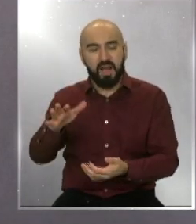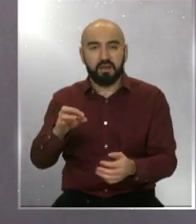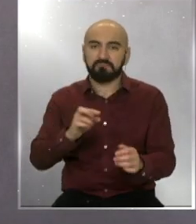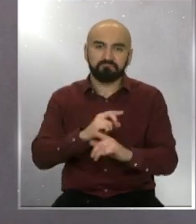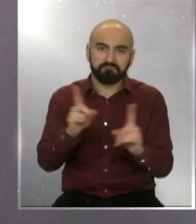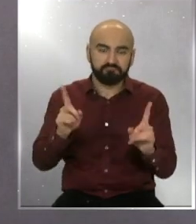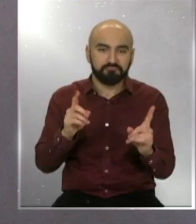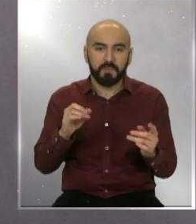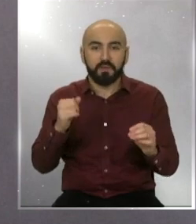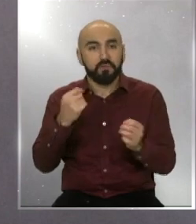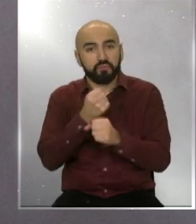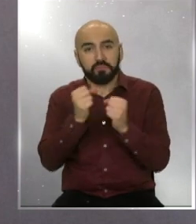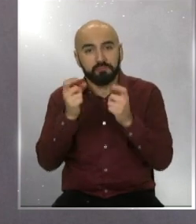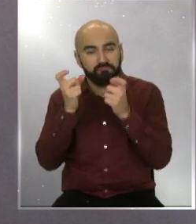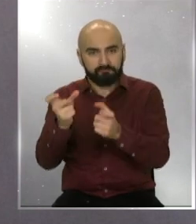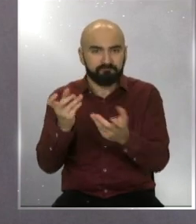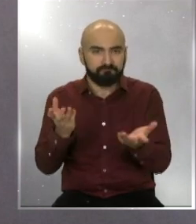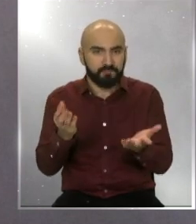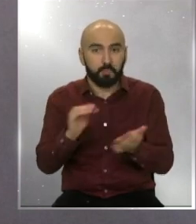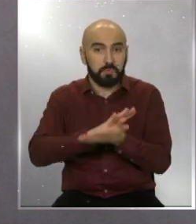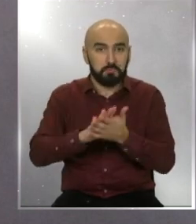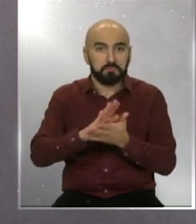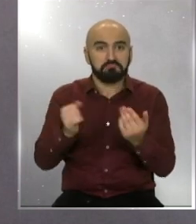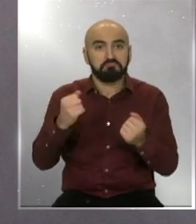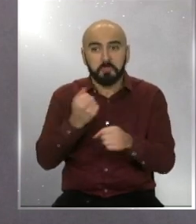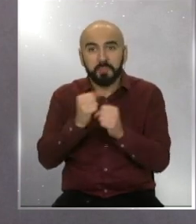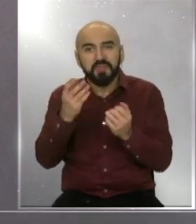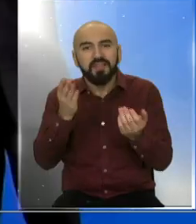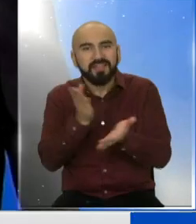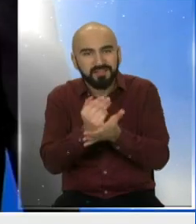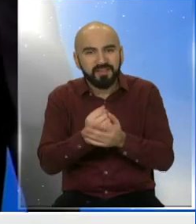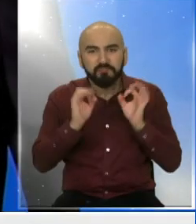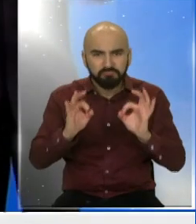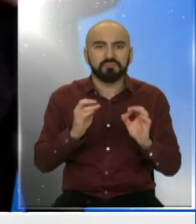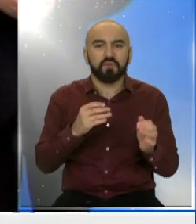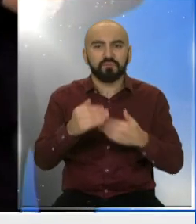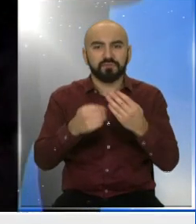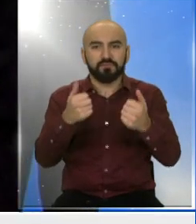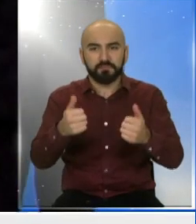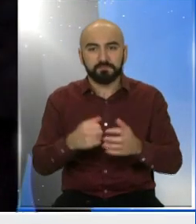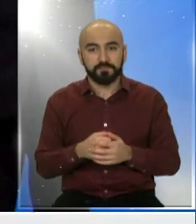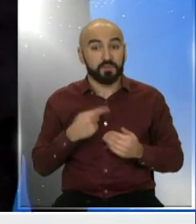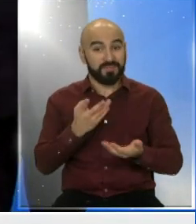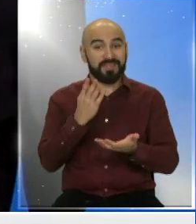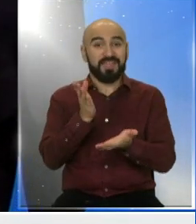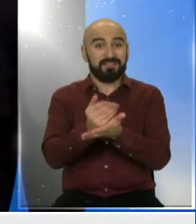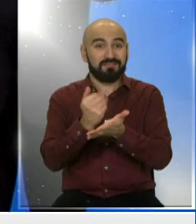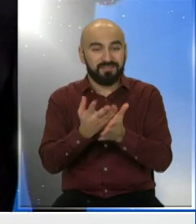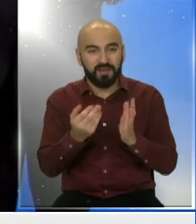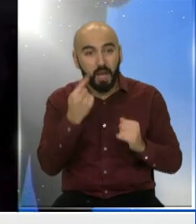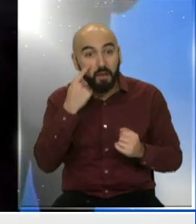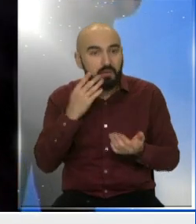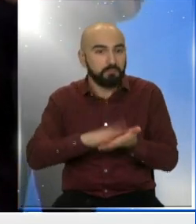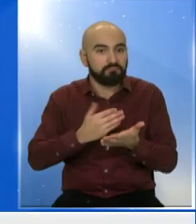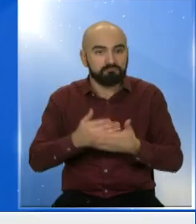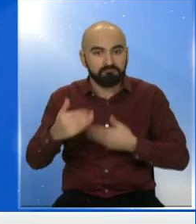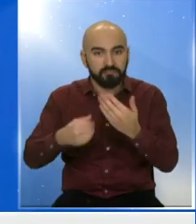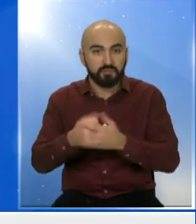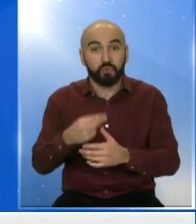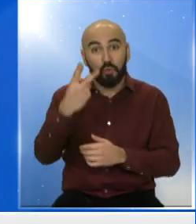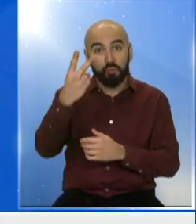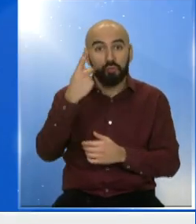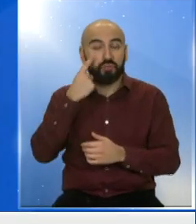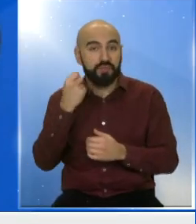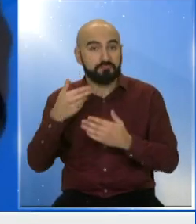puedes monitorear el virus, no puedes crear estrategias realmente efectivas. Estrategias que habrá que ver qué camino siguen. Hace 2 días asumió el